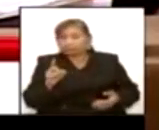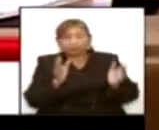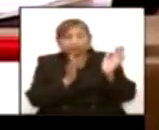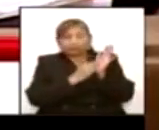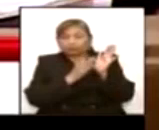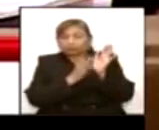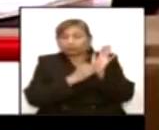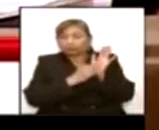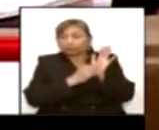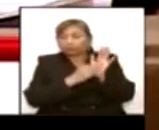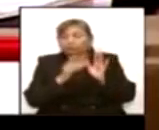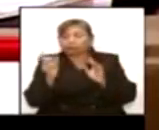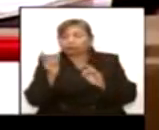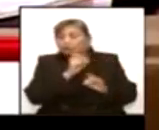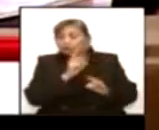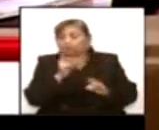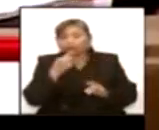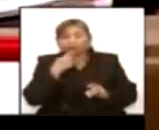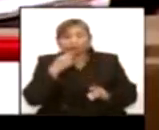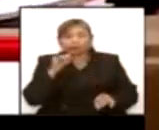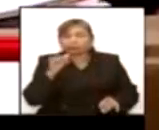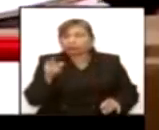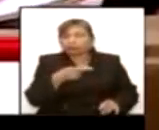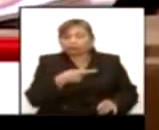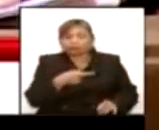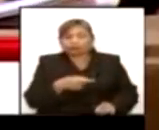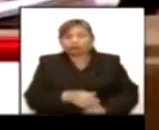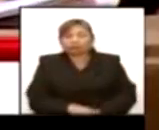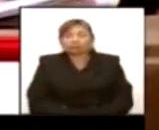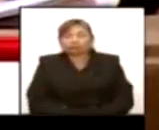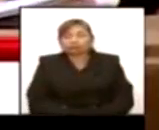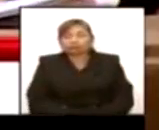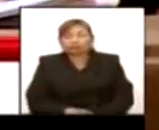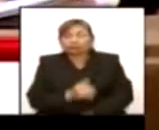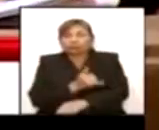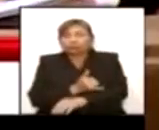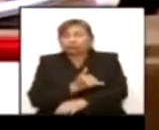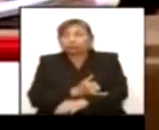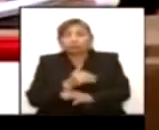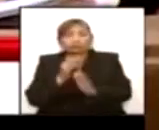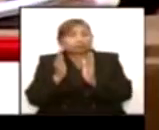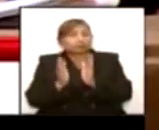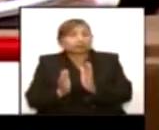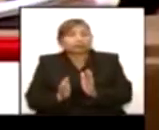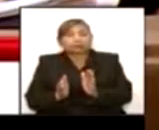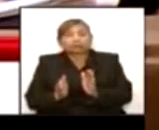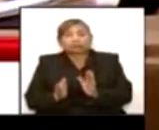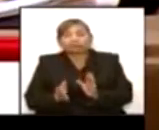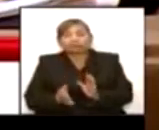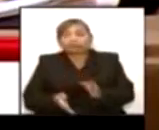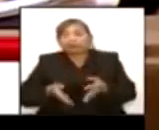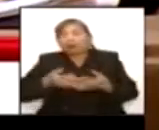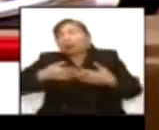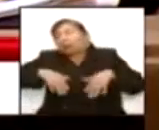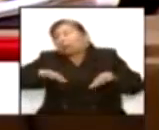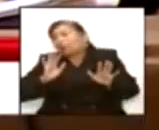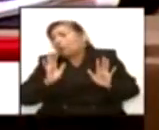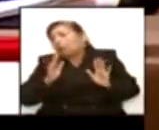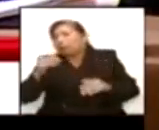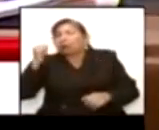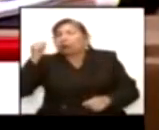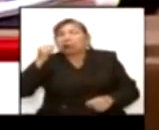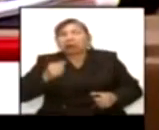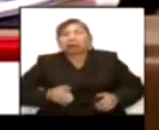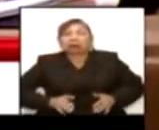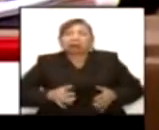Defensoría del Pueblo, nosotros no somos una institución que deje de ponderar, por supuesto, el derecho